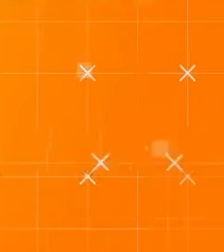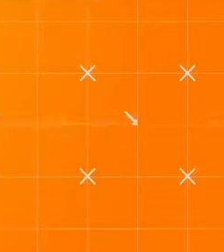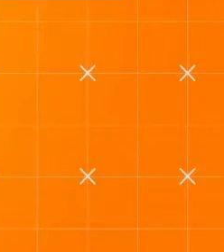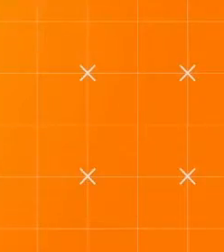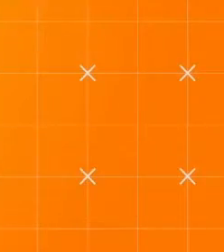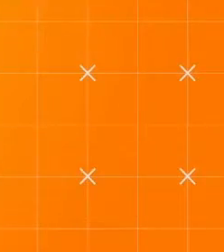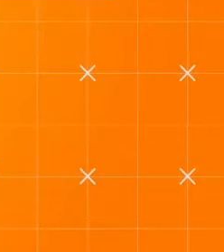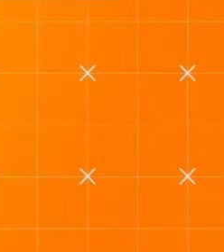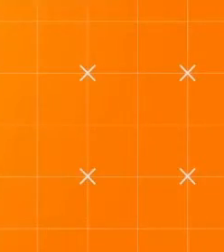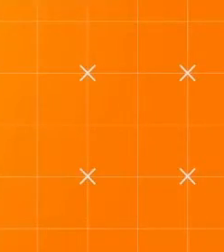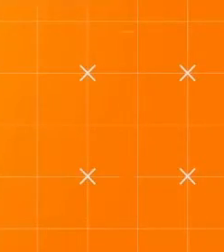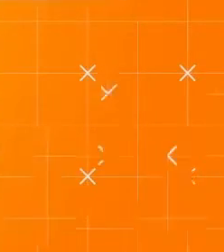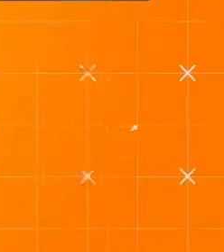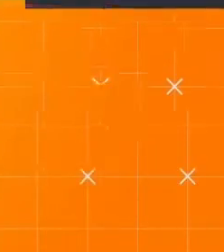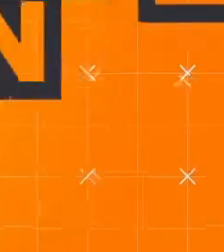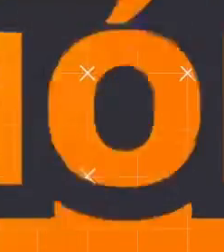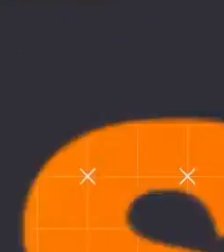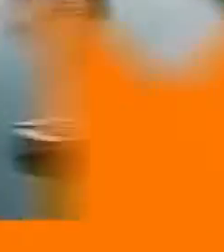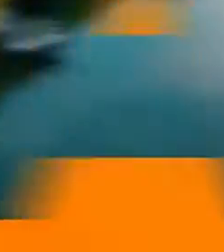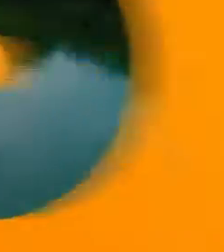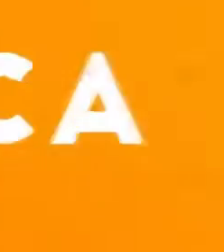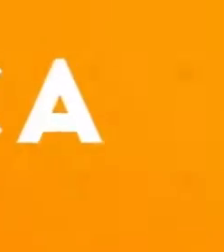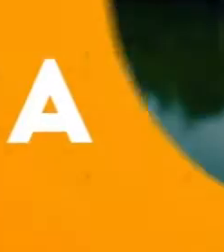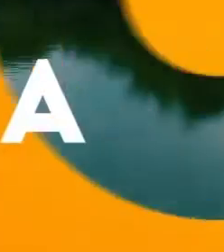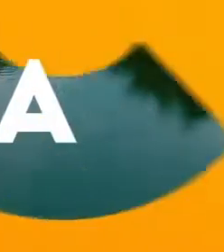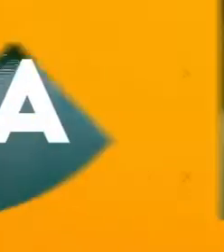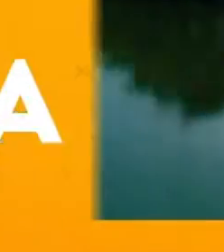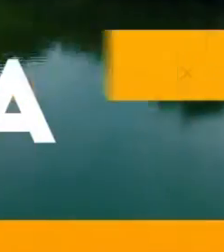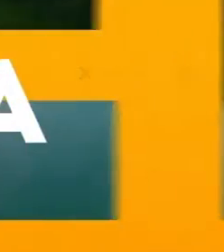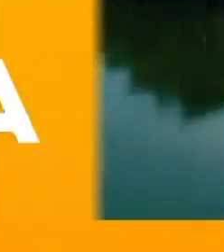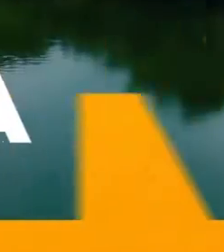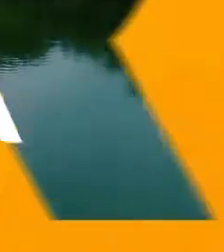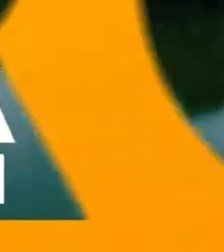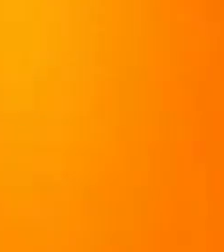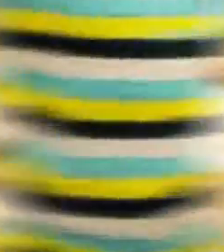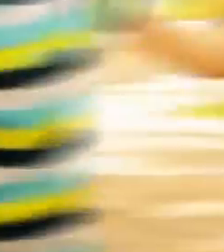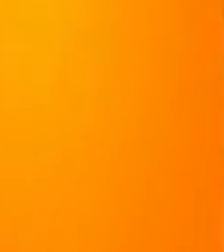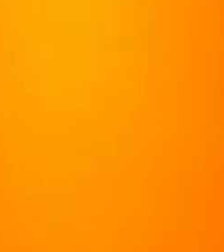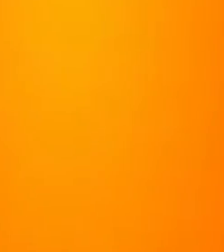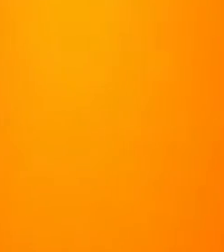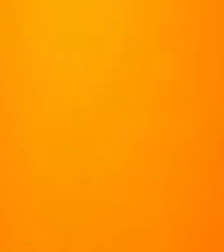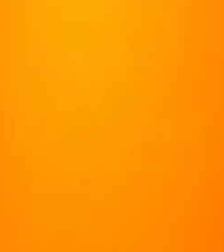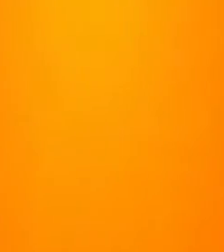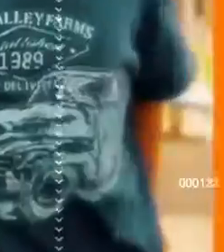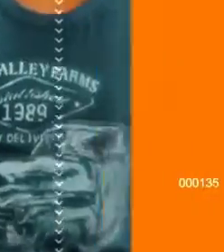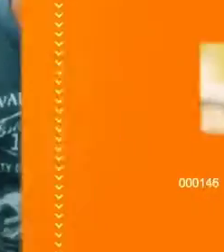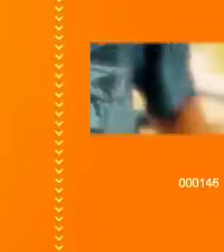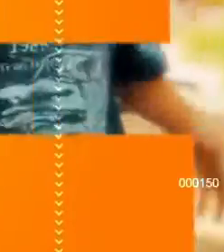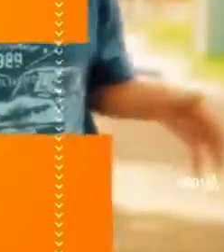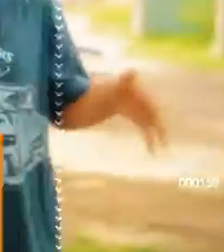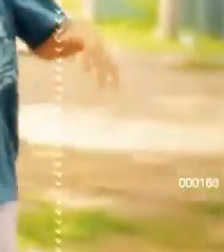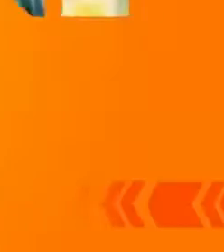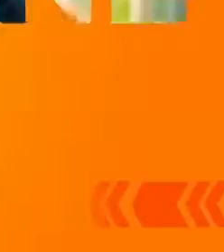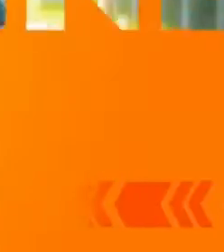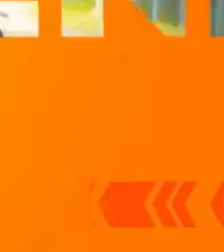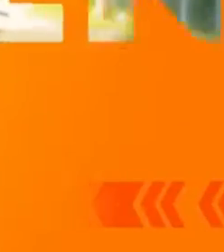y más cerca de ti te pierdes y te